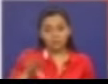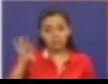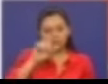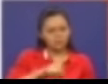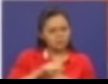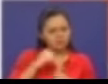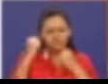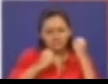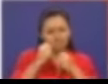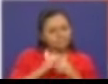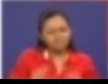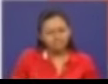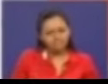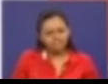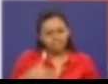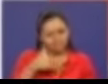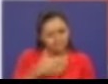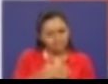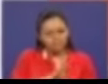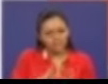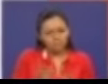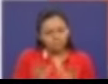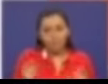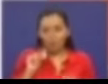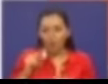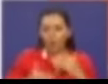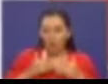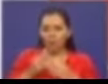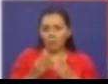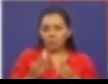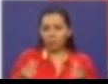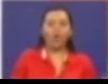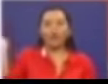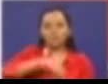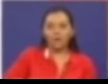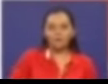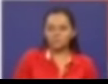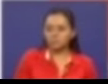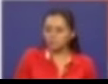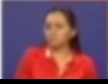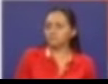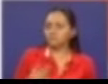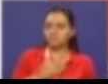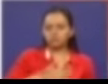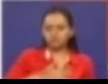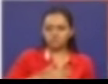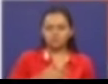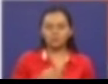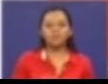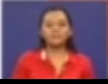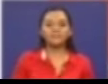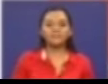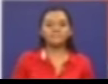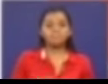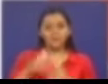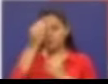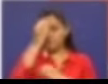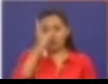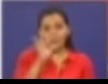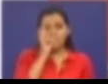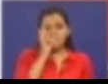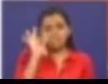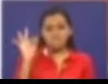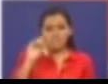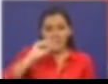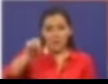prácticas han desaparecido en la universidad. Por eso lamentamos este hecho. Esto tampoco fue informado por